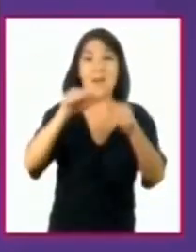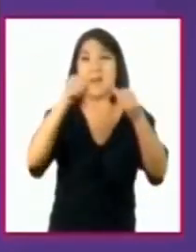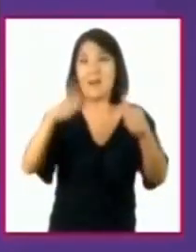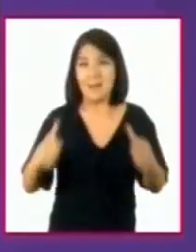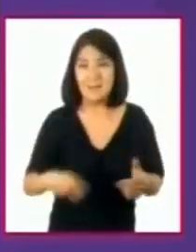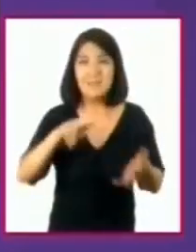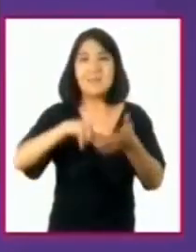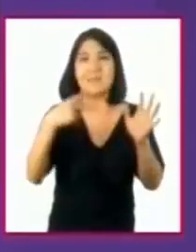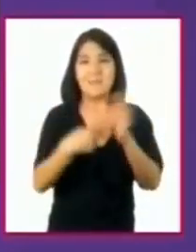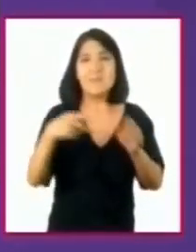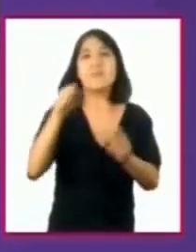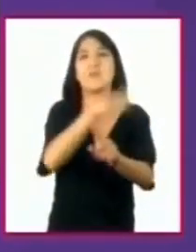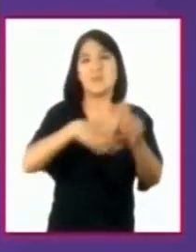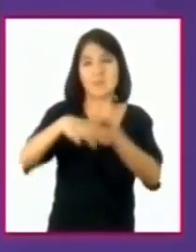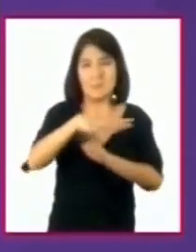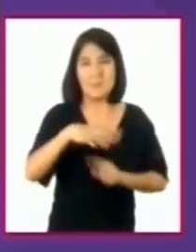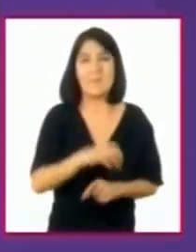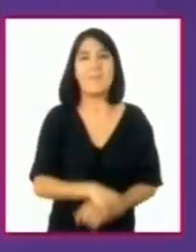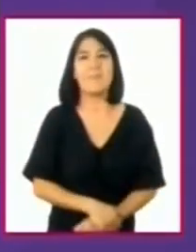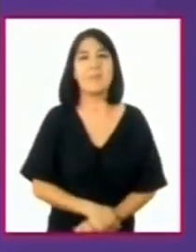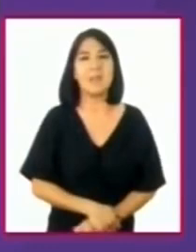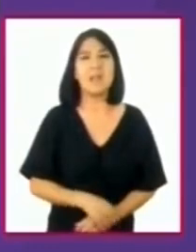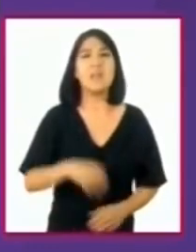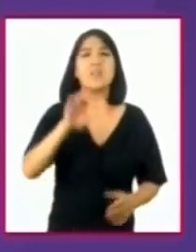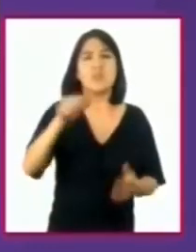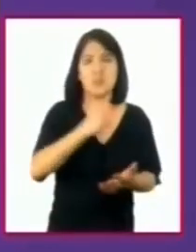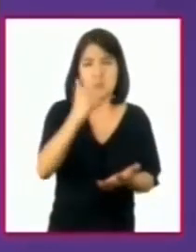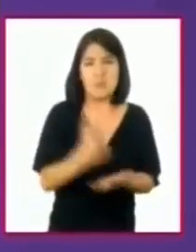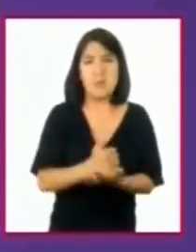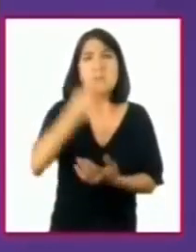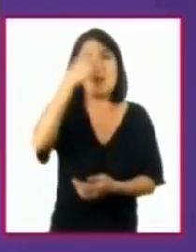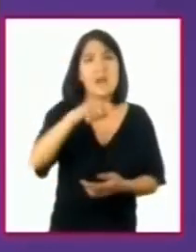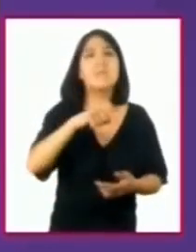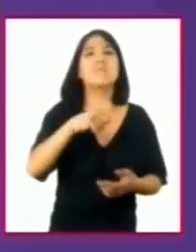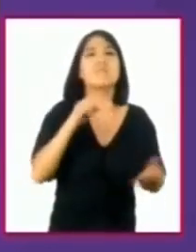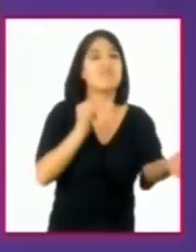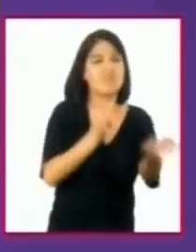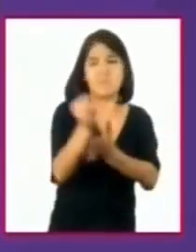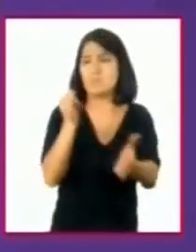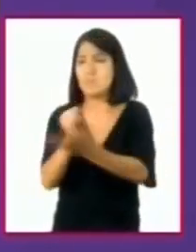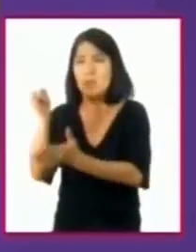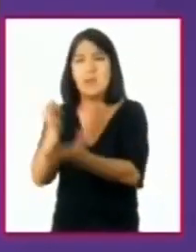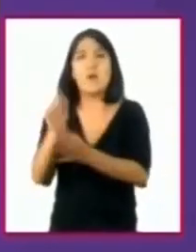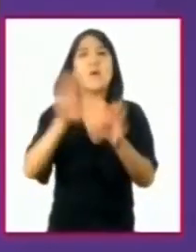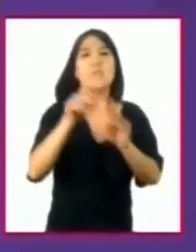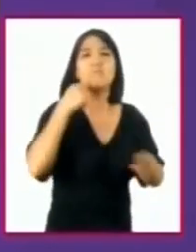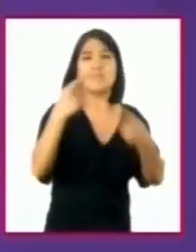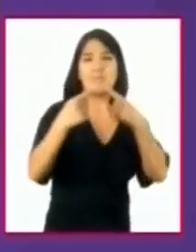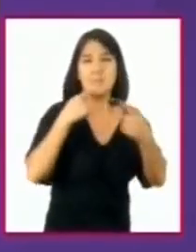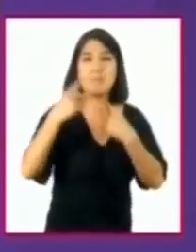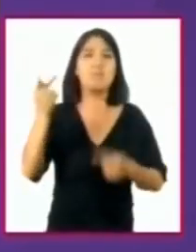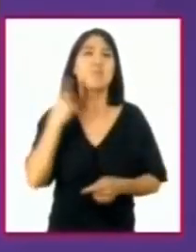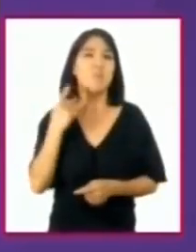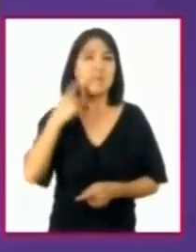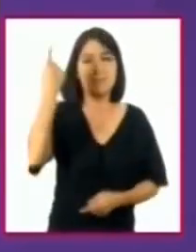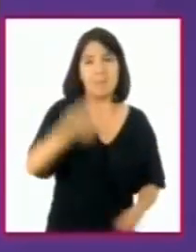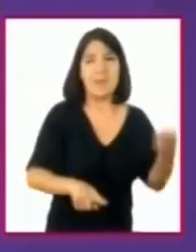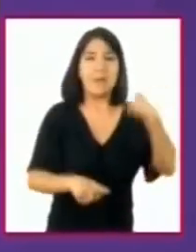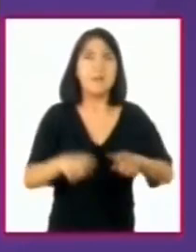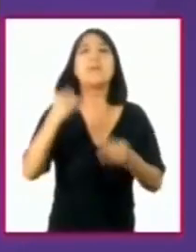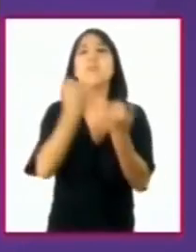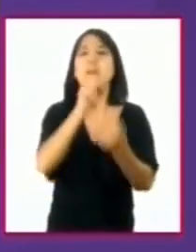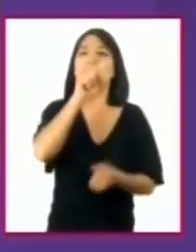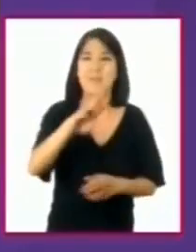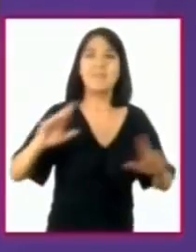arquitectónicos y sociales. Las ciudades fueron sede de las decisiones políticas y de las principales actividades religiosas. Te